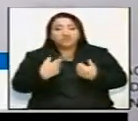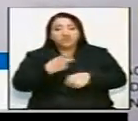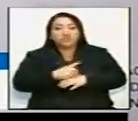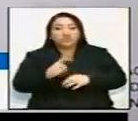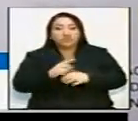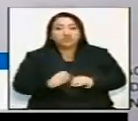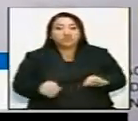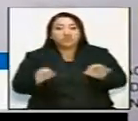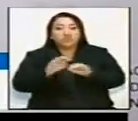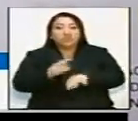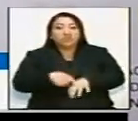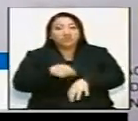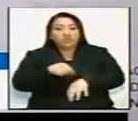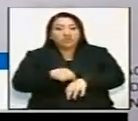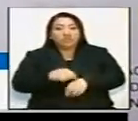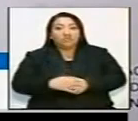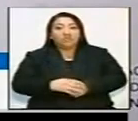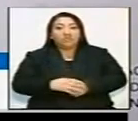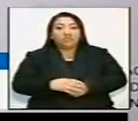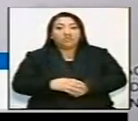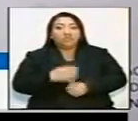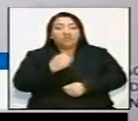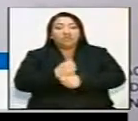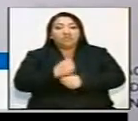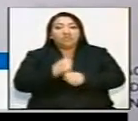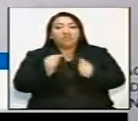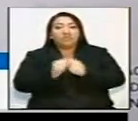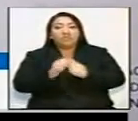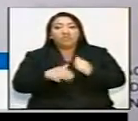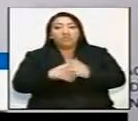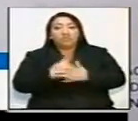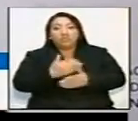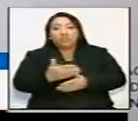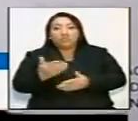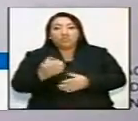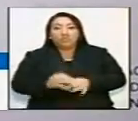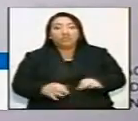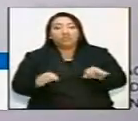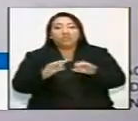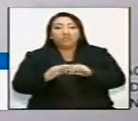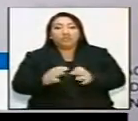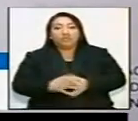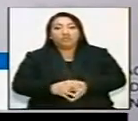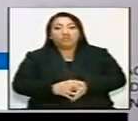desarrollo sostenido de largo plazo, trabajar en productividad es el reto principal.